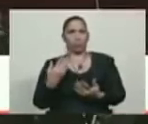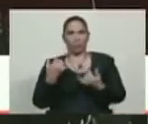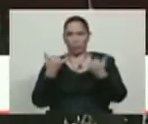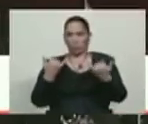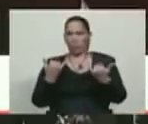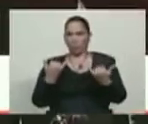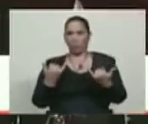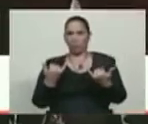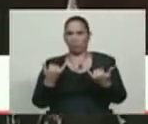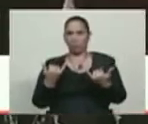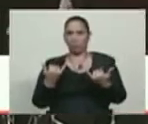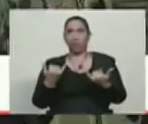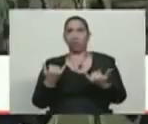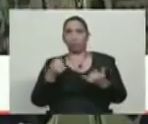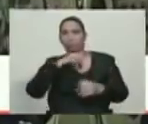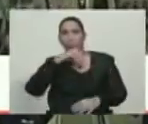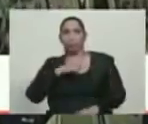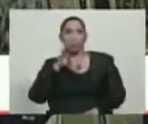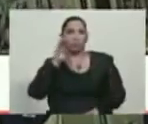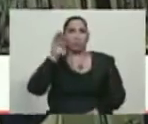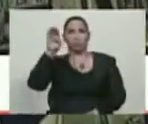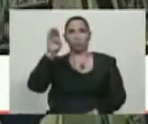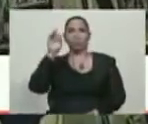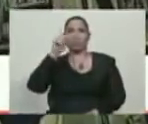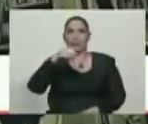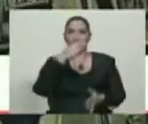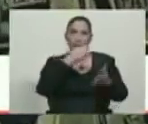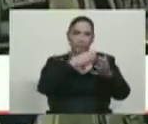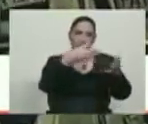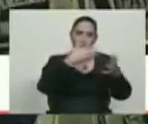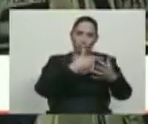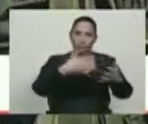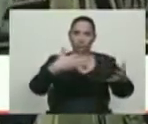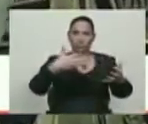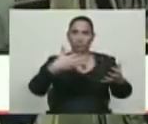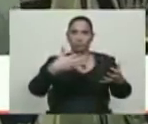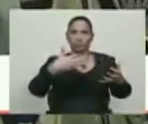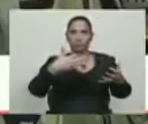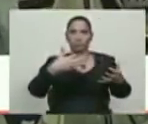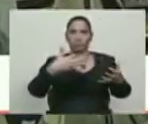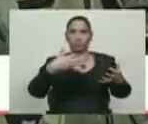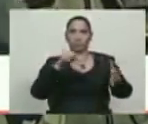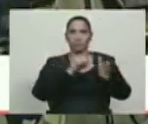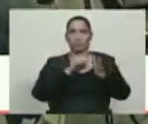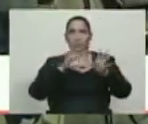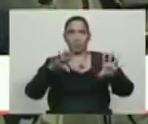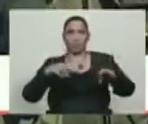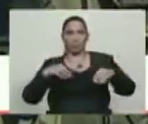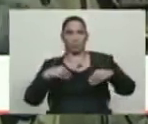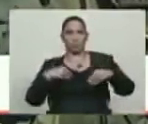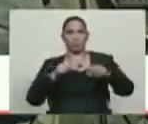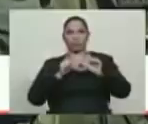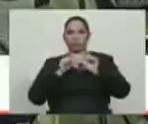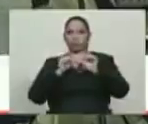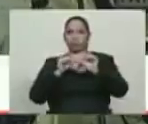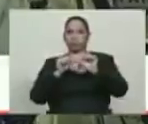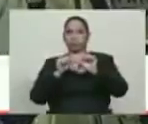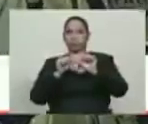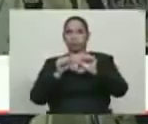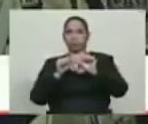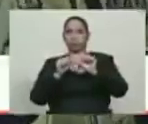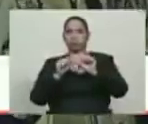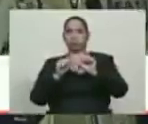historia futura también van a estar escritas estas líneas donde nos correspondió mantener en pie la